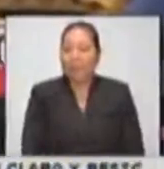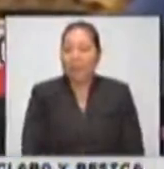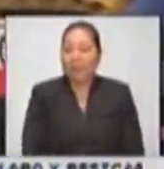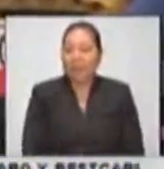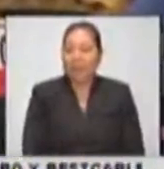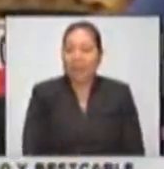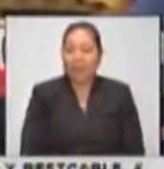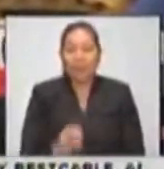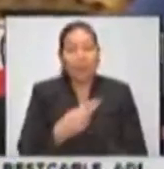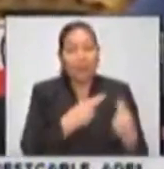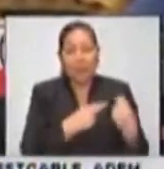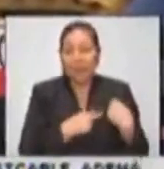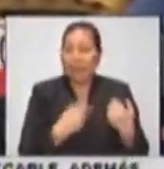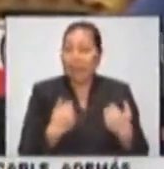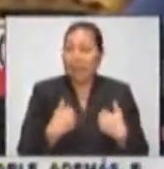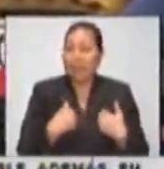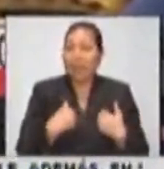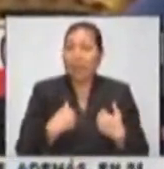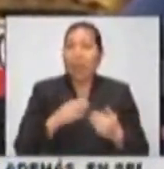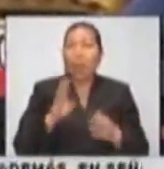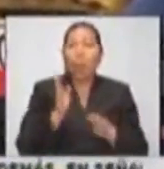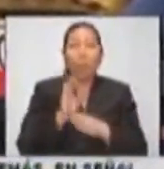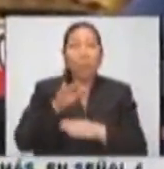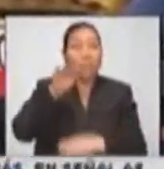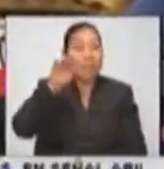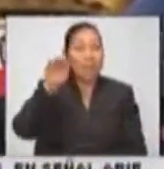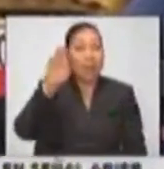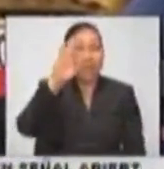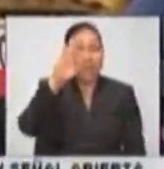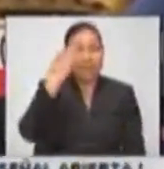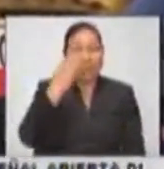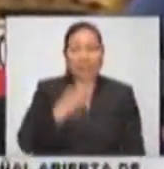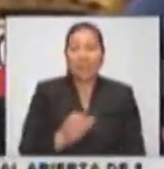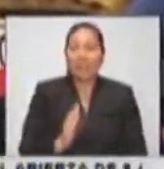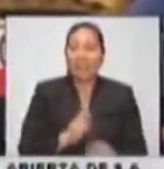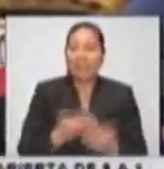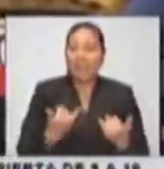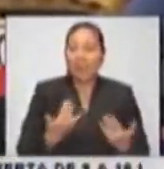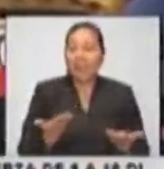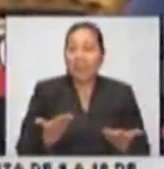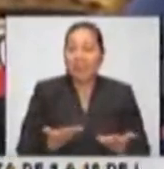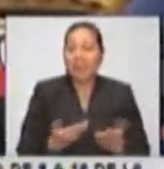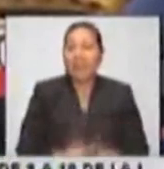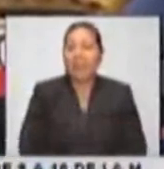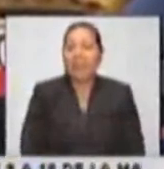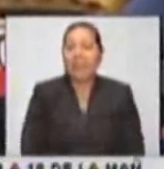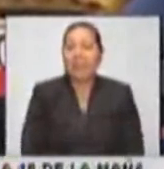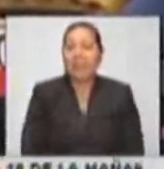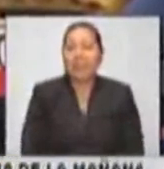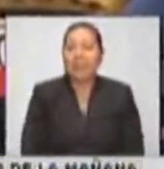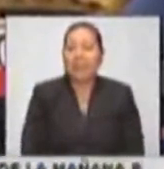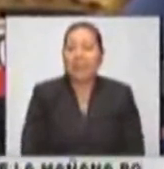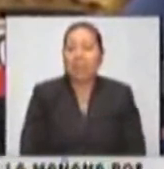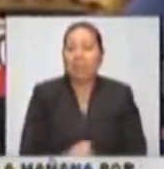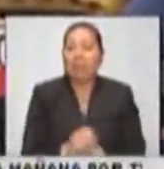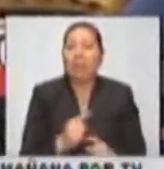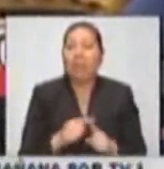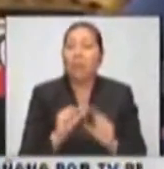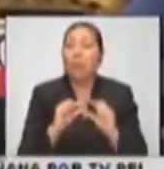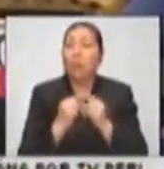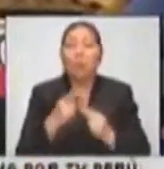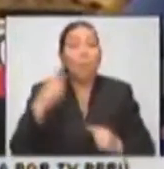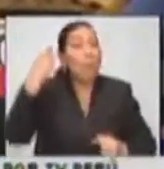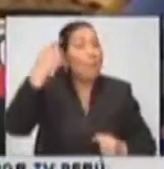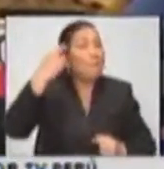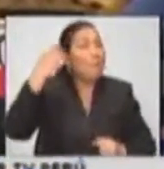Ese fue uno de los compromisos que tuvimos en París cuando estuvimos con los congresistas que hoy día están aquí presentes en una forma